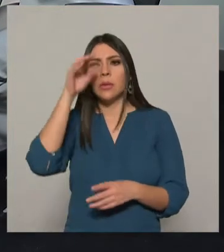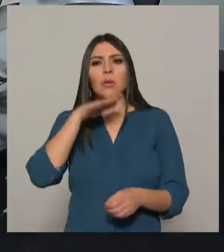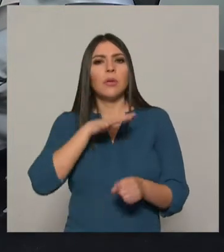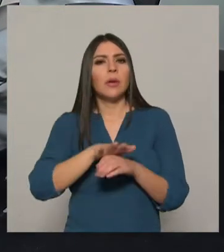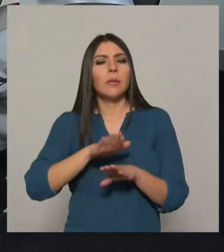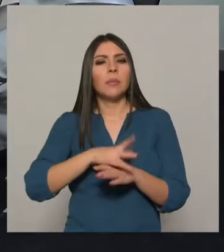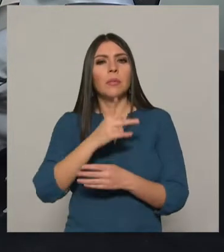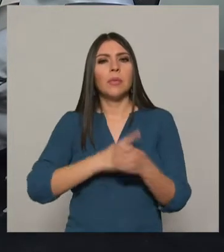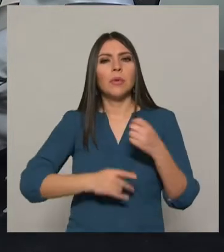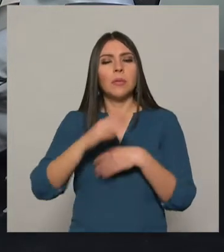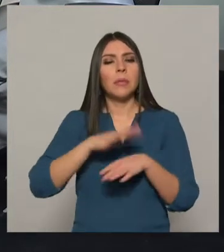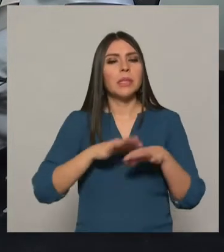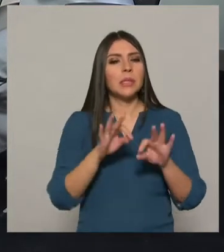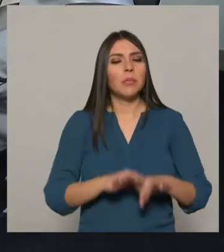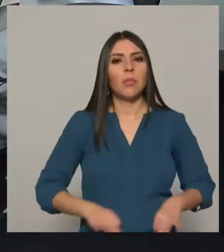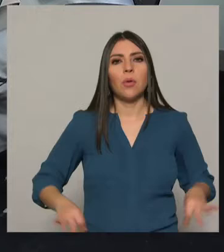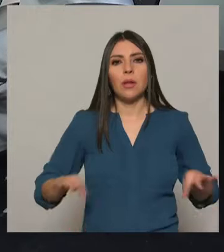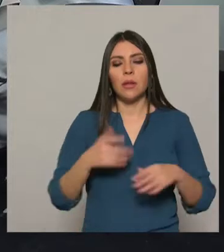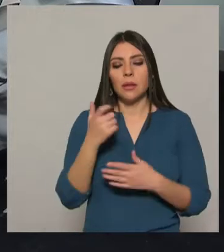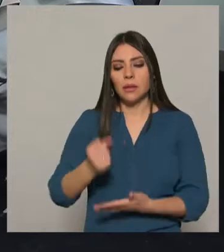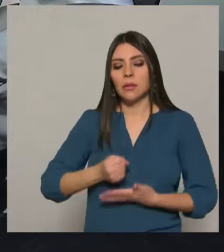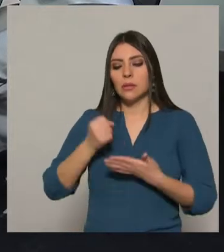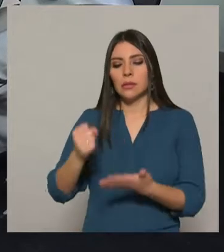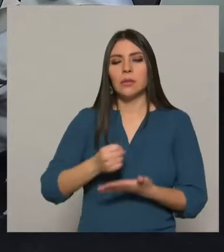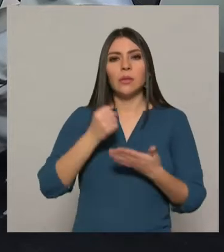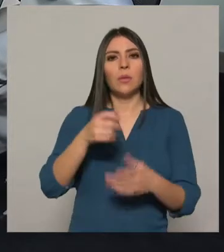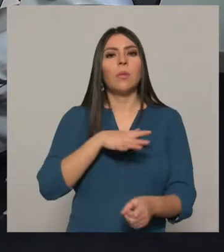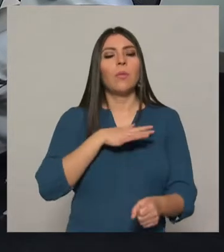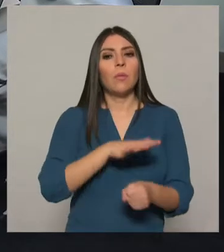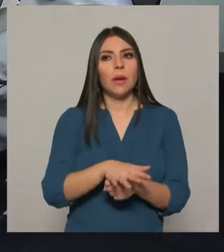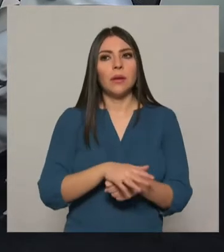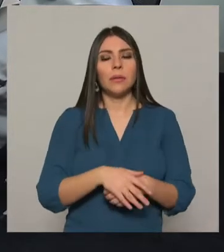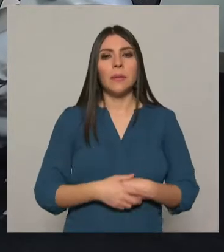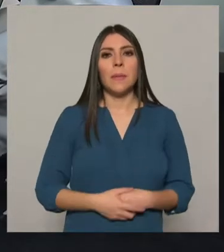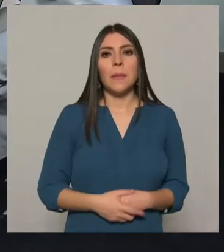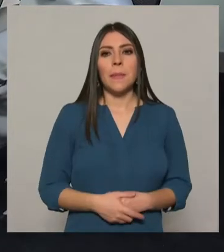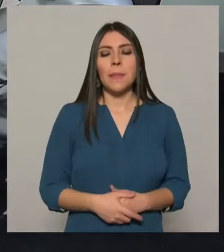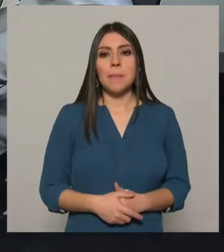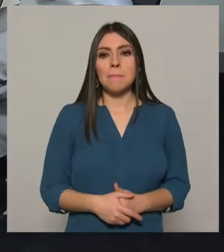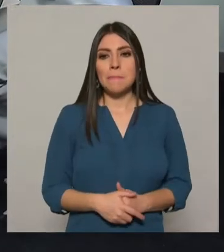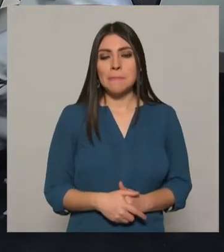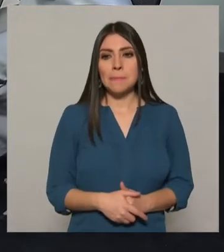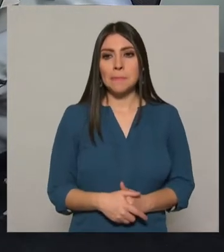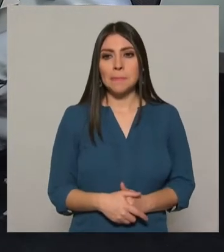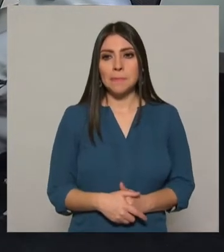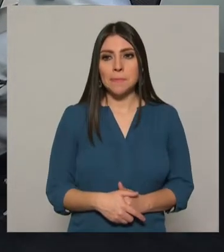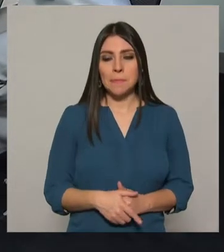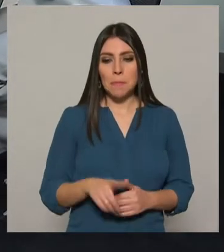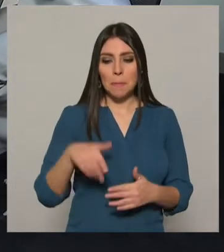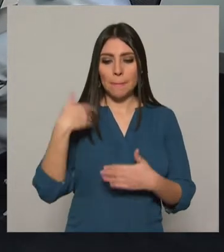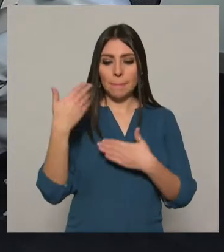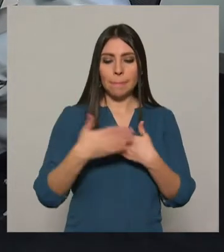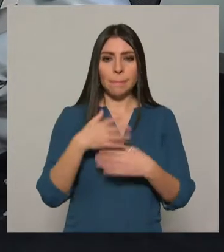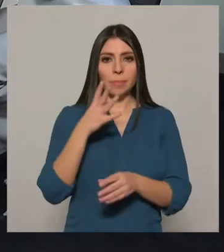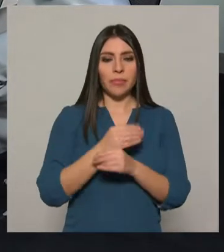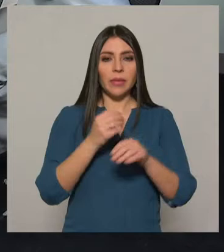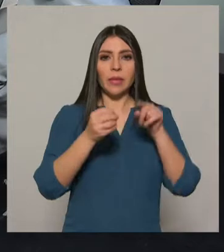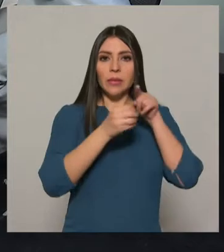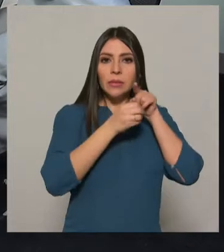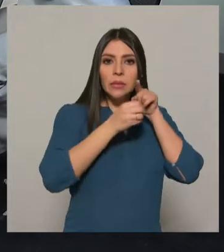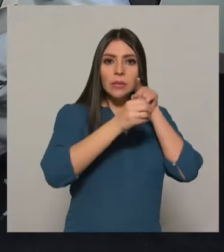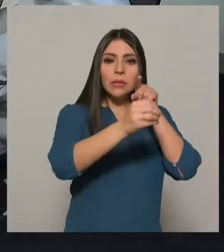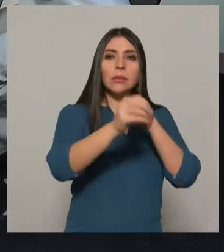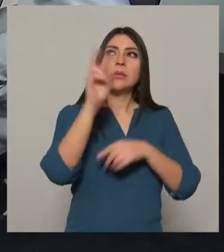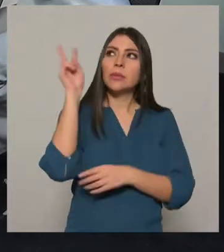más importantes para los cuales se van a destinar estos recursos? Sobre todo porque tenemos ya en puerta el cablebús, el trolebús